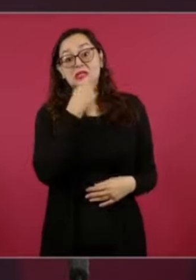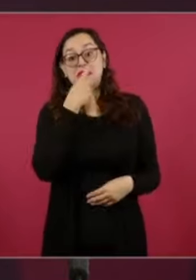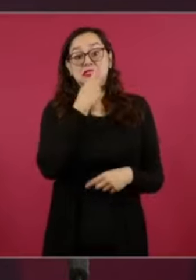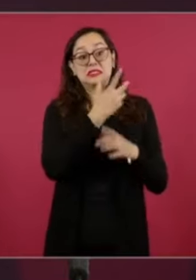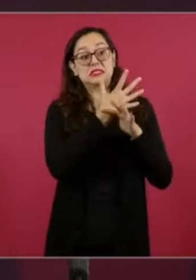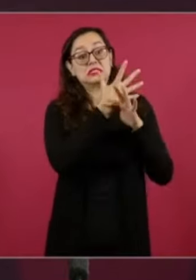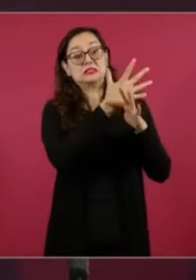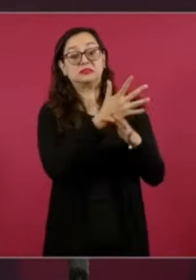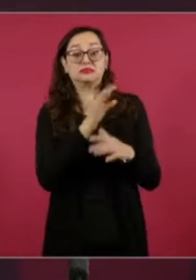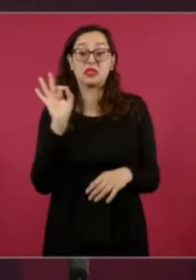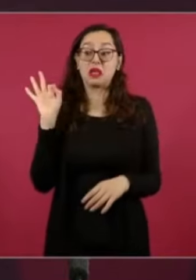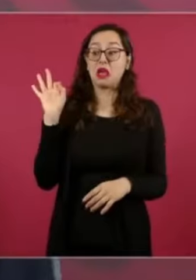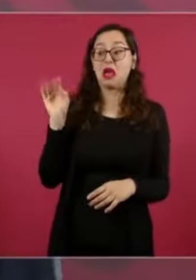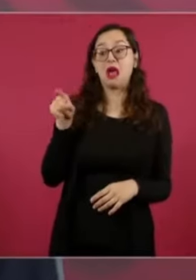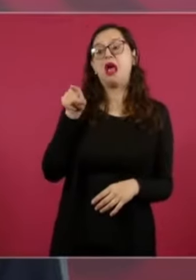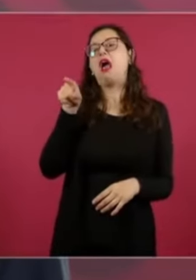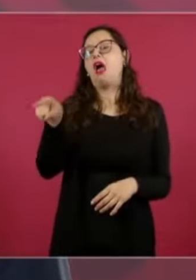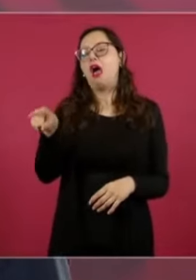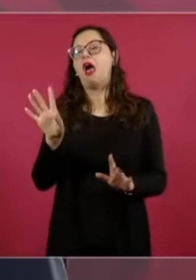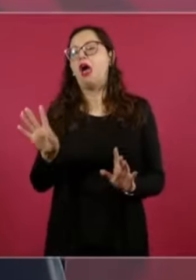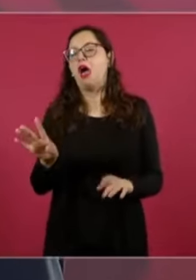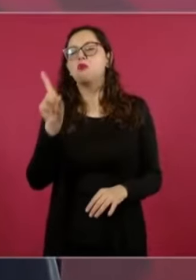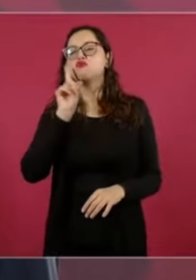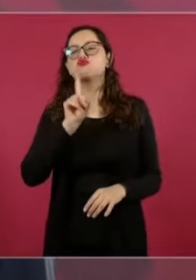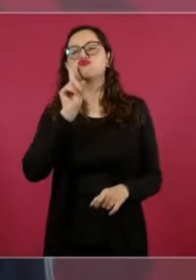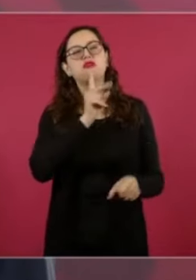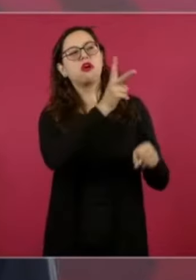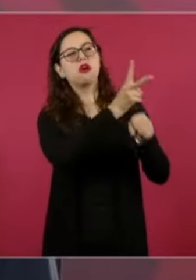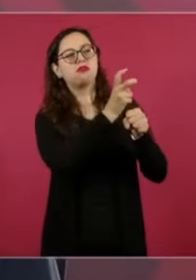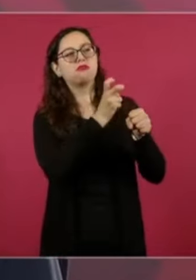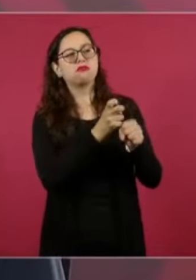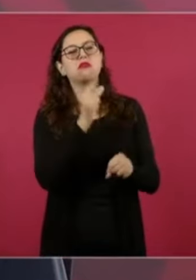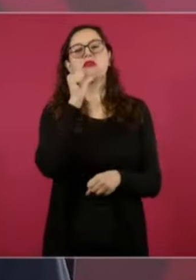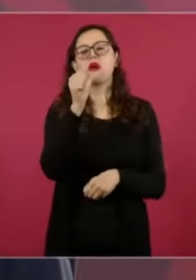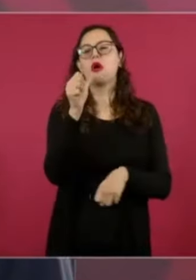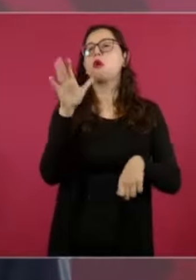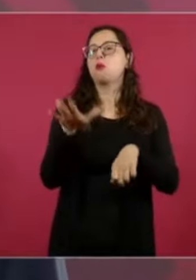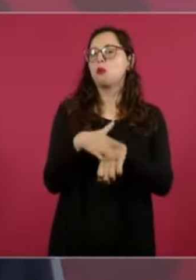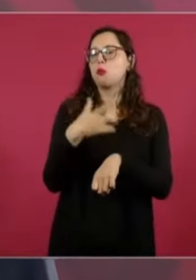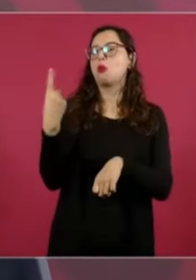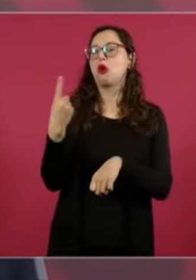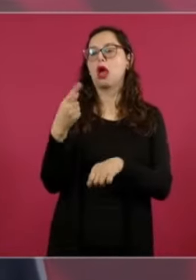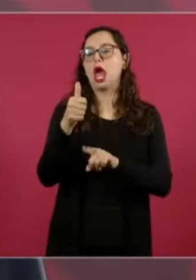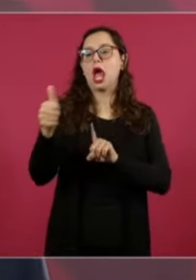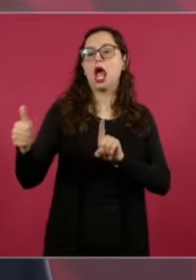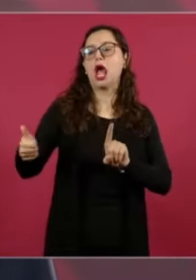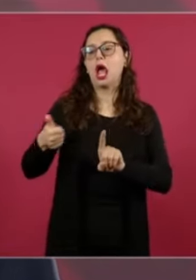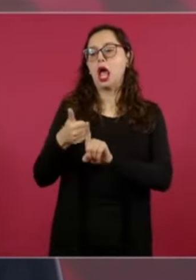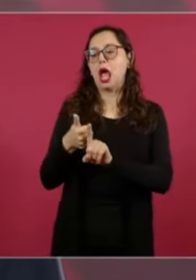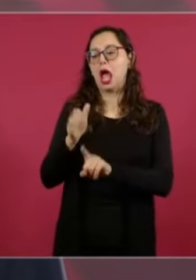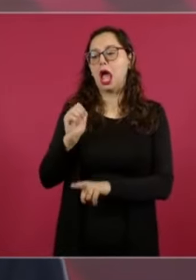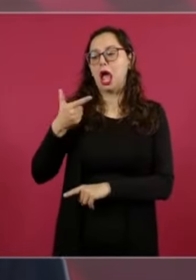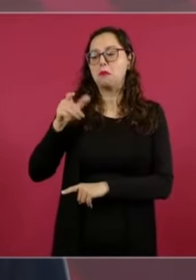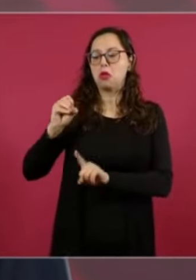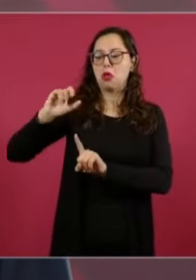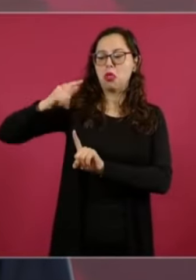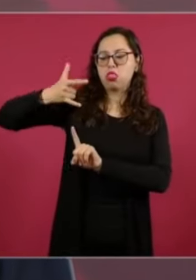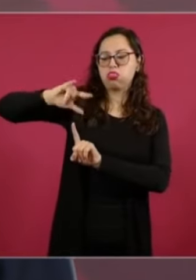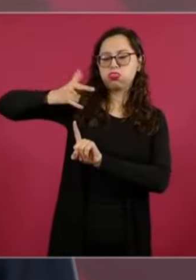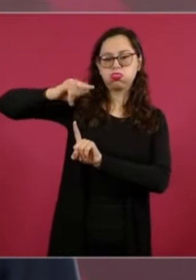de que la decisión de no invitar al monarca español,